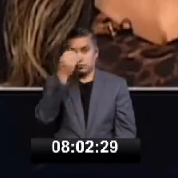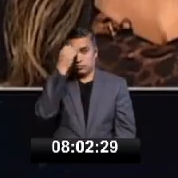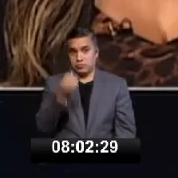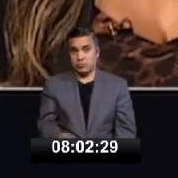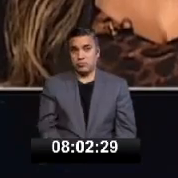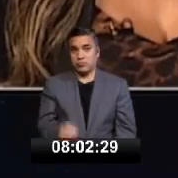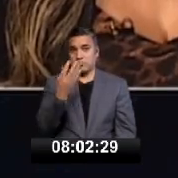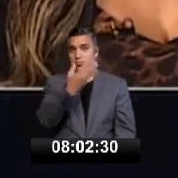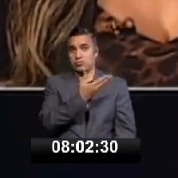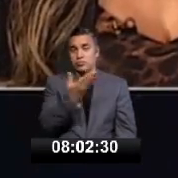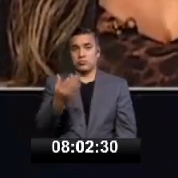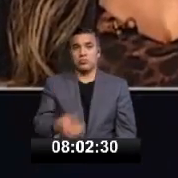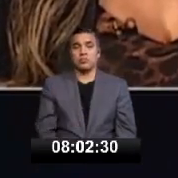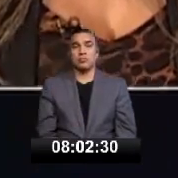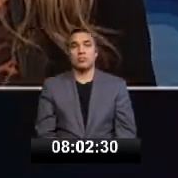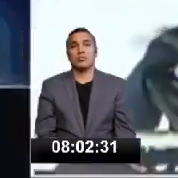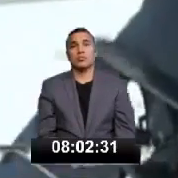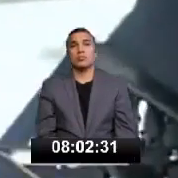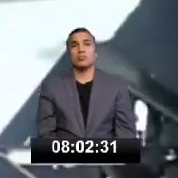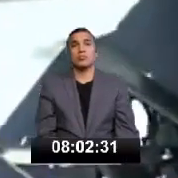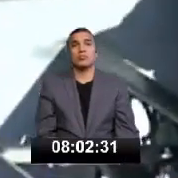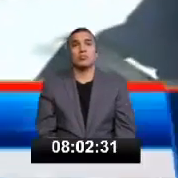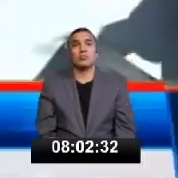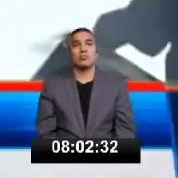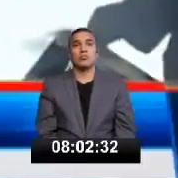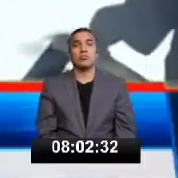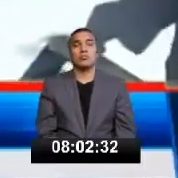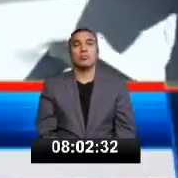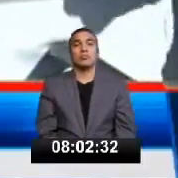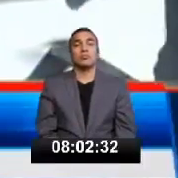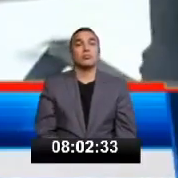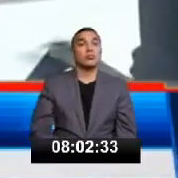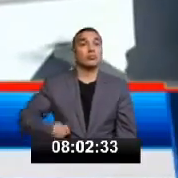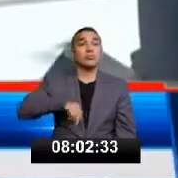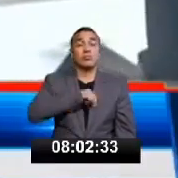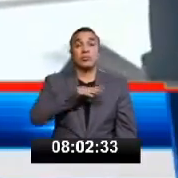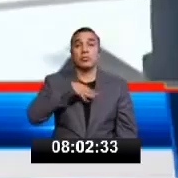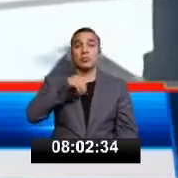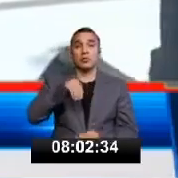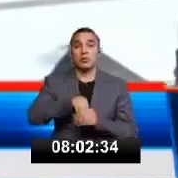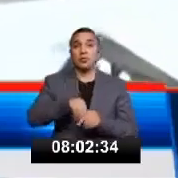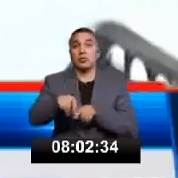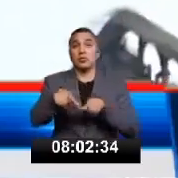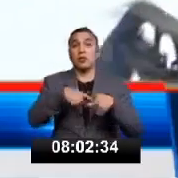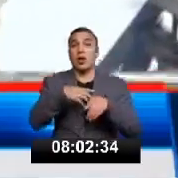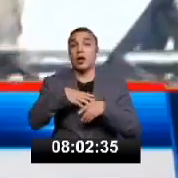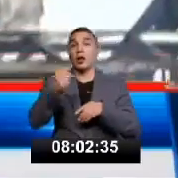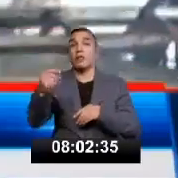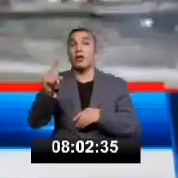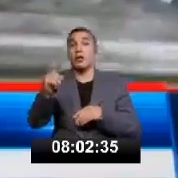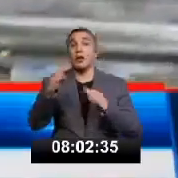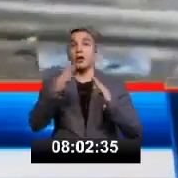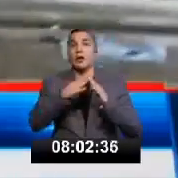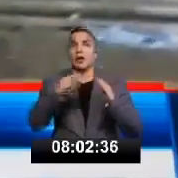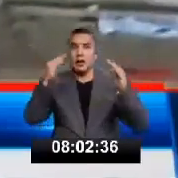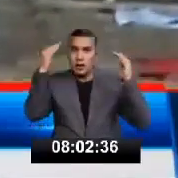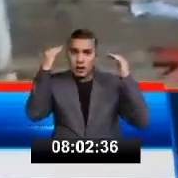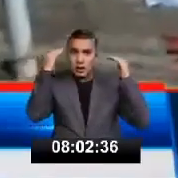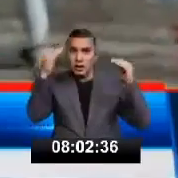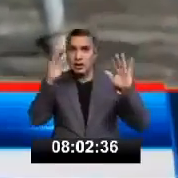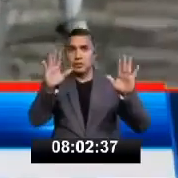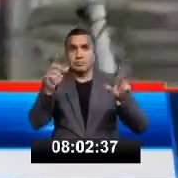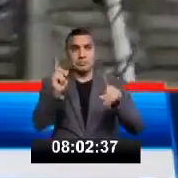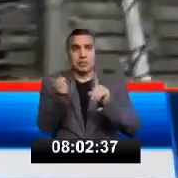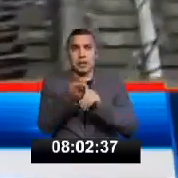Muy buenos días, Andrés, buenos días, Gisela. Nos encontramos en la parte superior, en un techo, en verdad, con todas